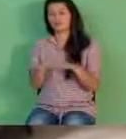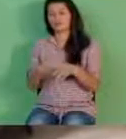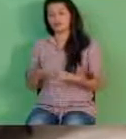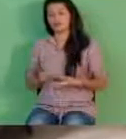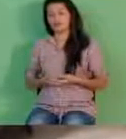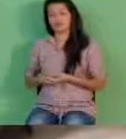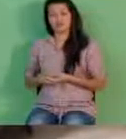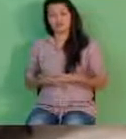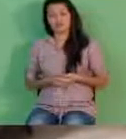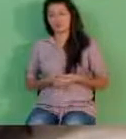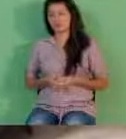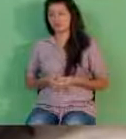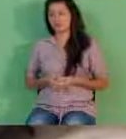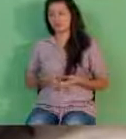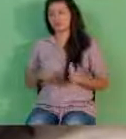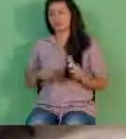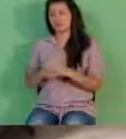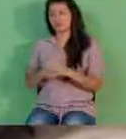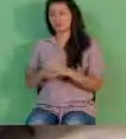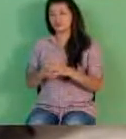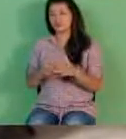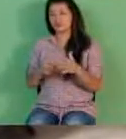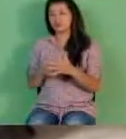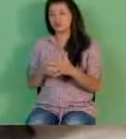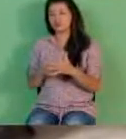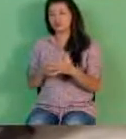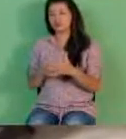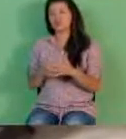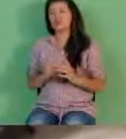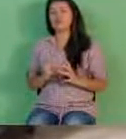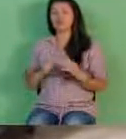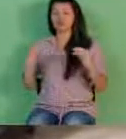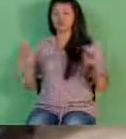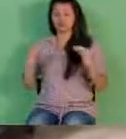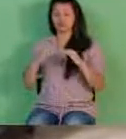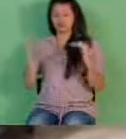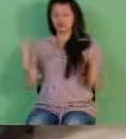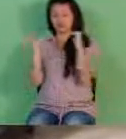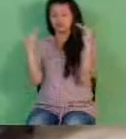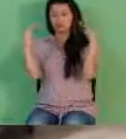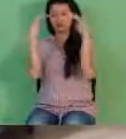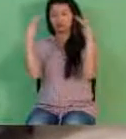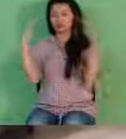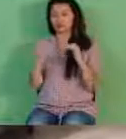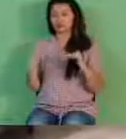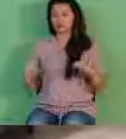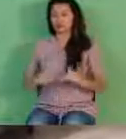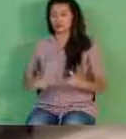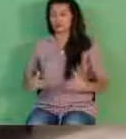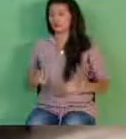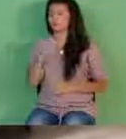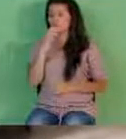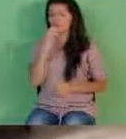meses electrocutado con una de las Ah con una instalación del arbolito del arbolito Lamentablemente o sea lo que